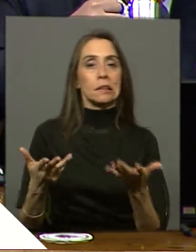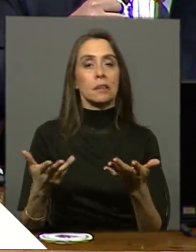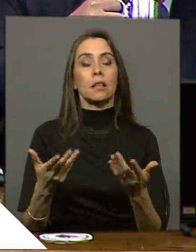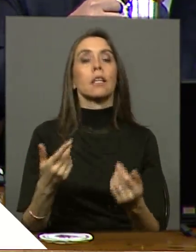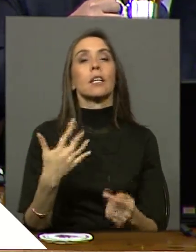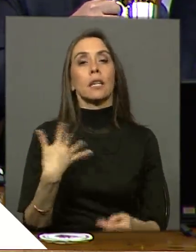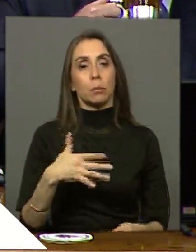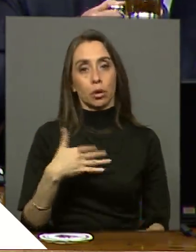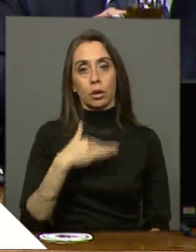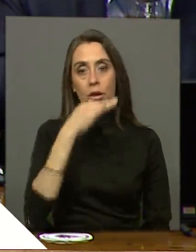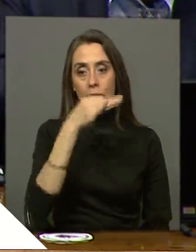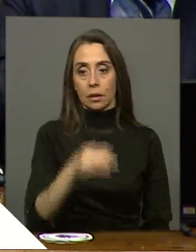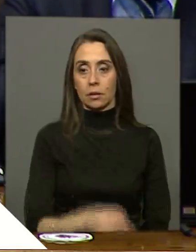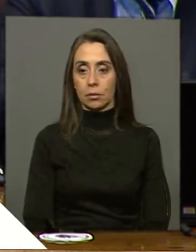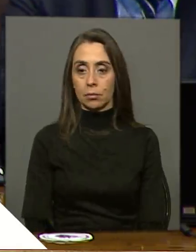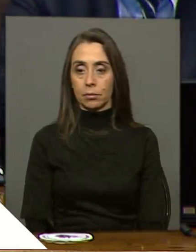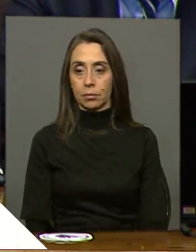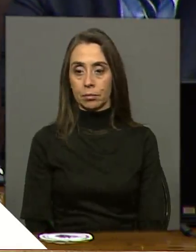importante mencionar.